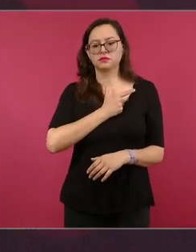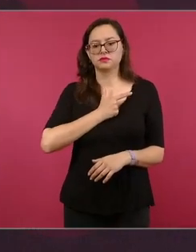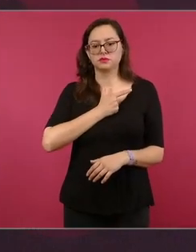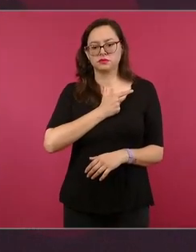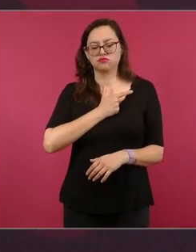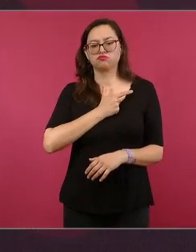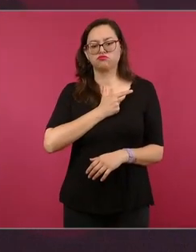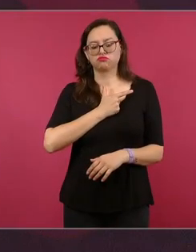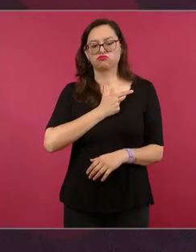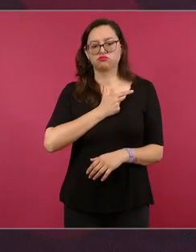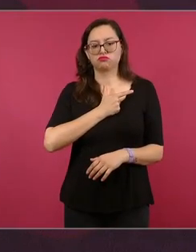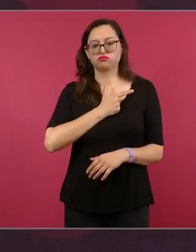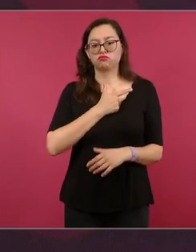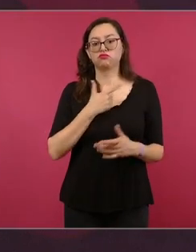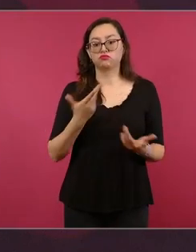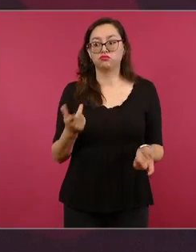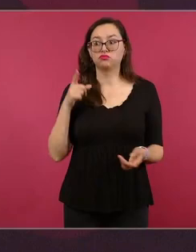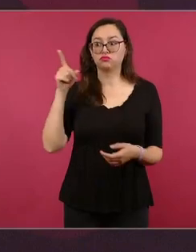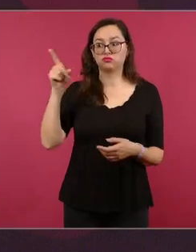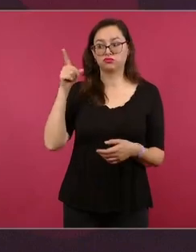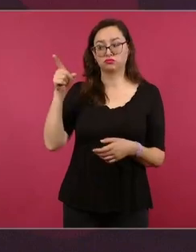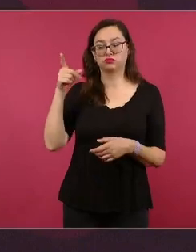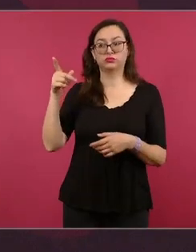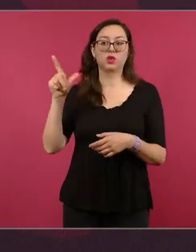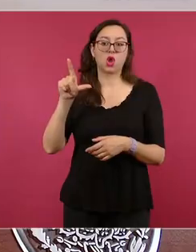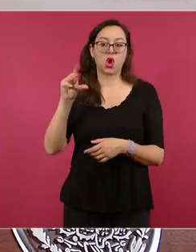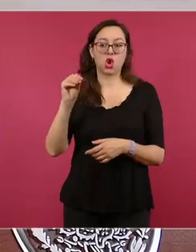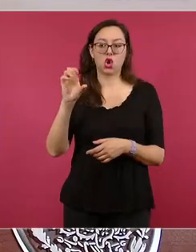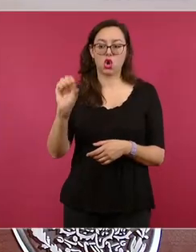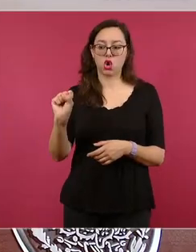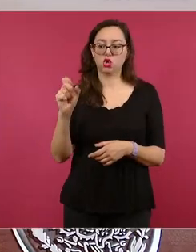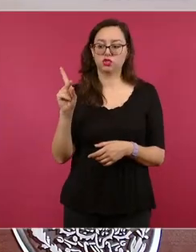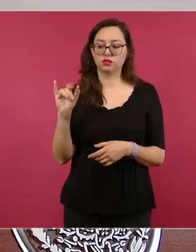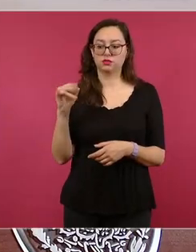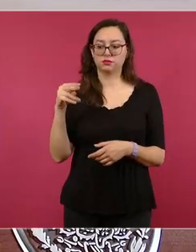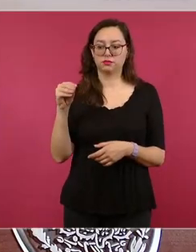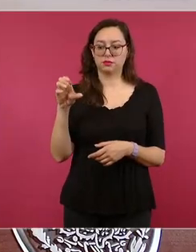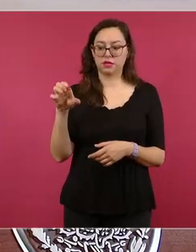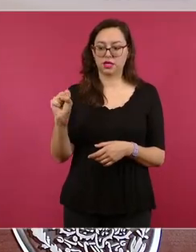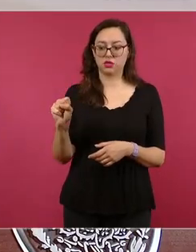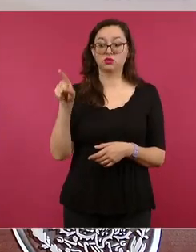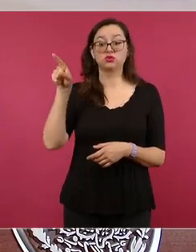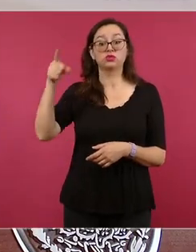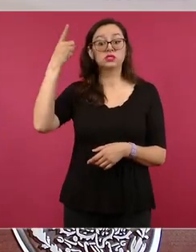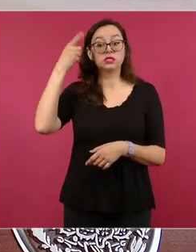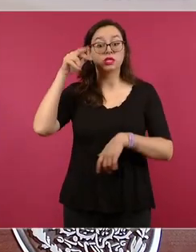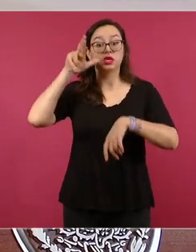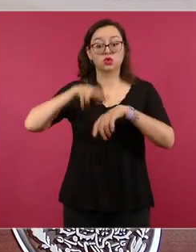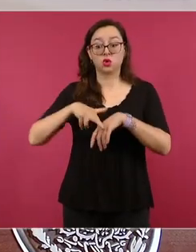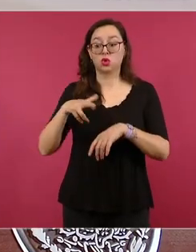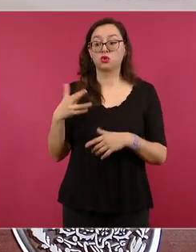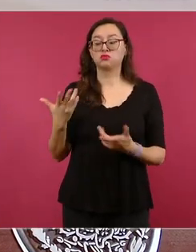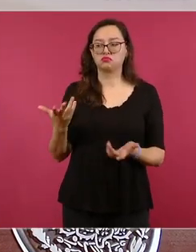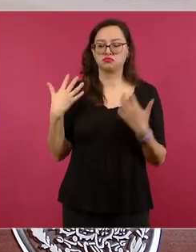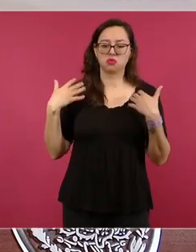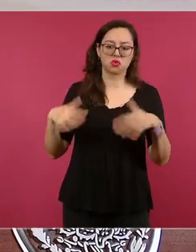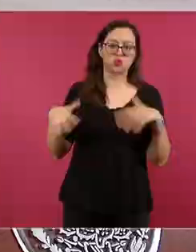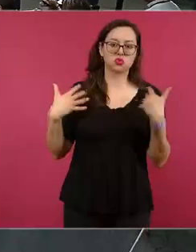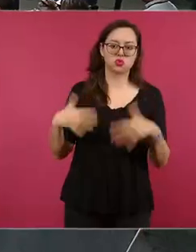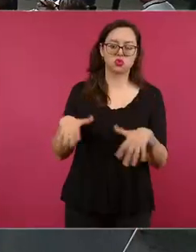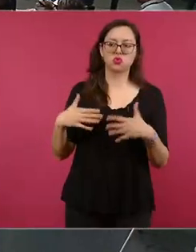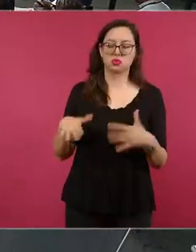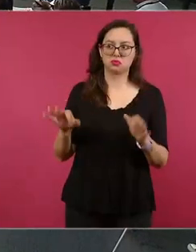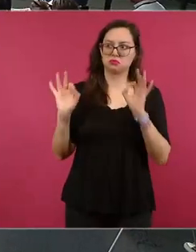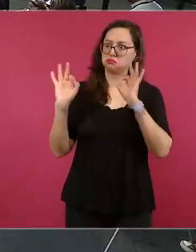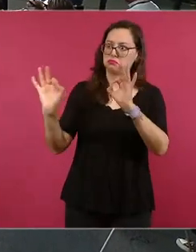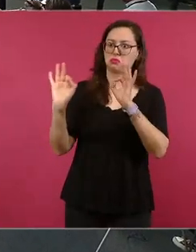Homero, el responsable del Centro Cultural Los Pinos, es una persona de